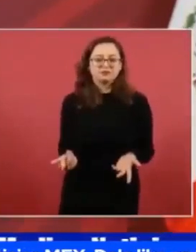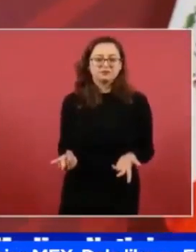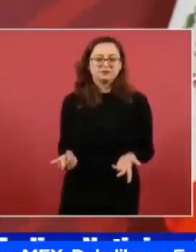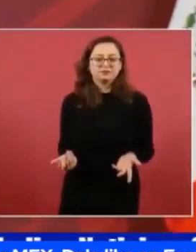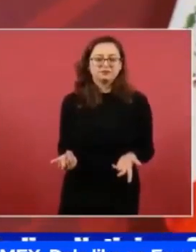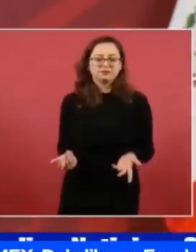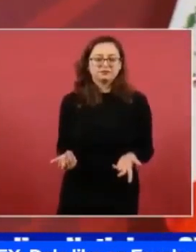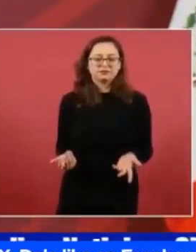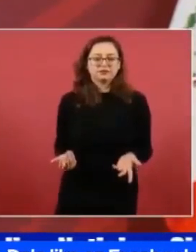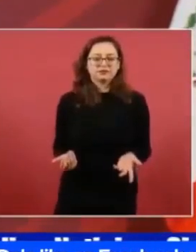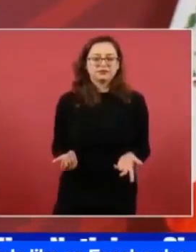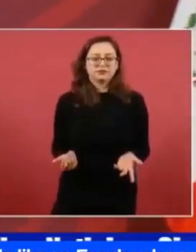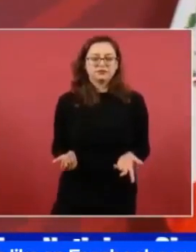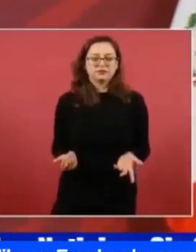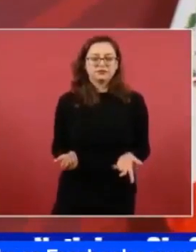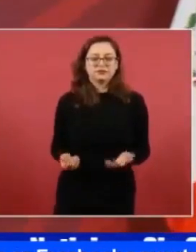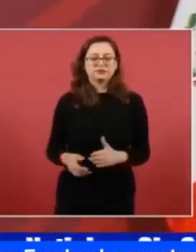el texto